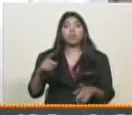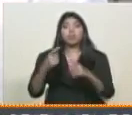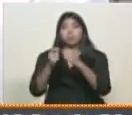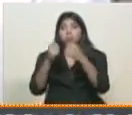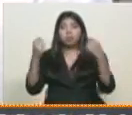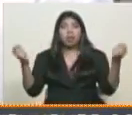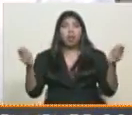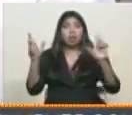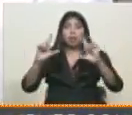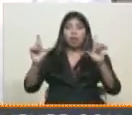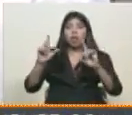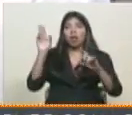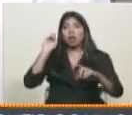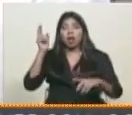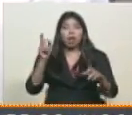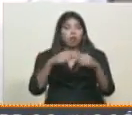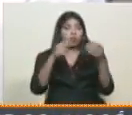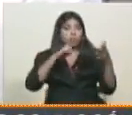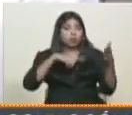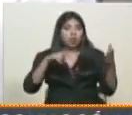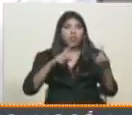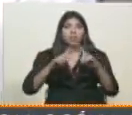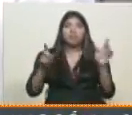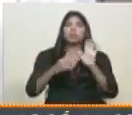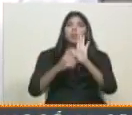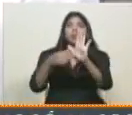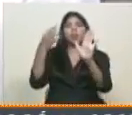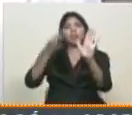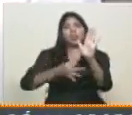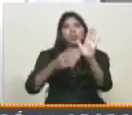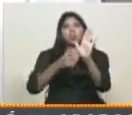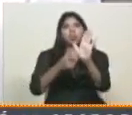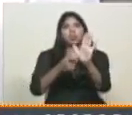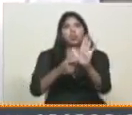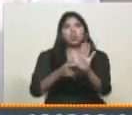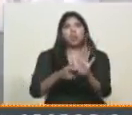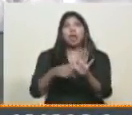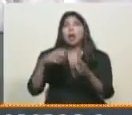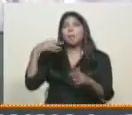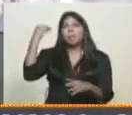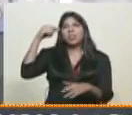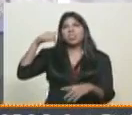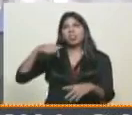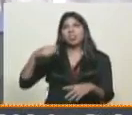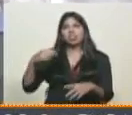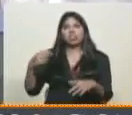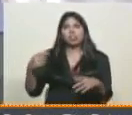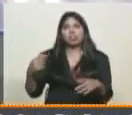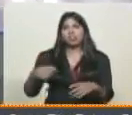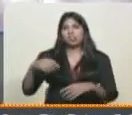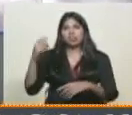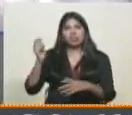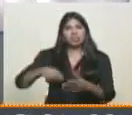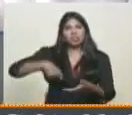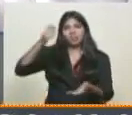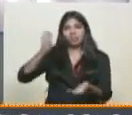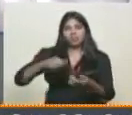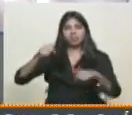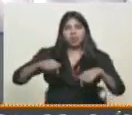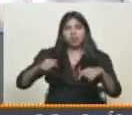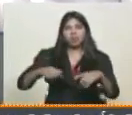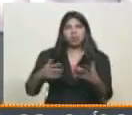central en el sentido sin lograr hacer creer que acá hay una dictadura que va a ser más fácil apelar a la opción de intervención directa o indirecta